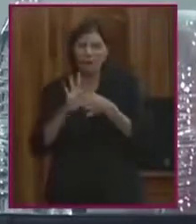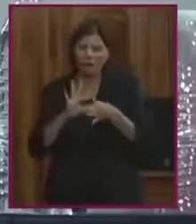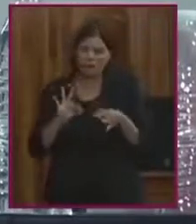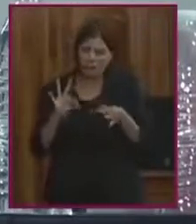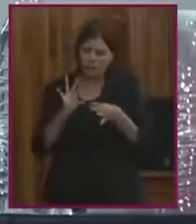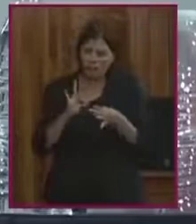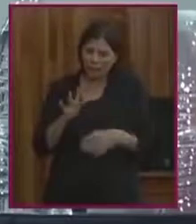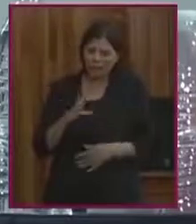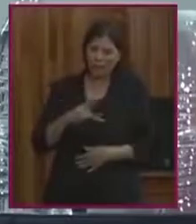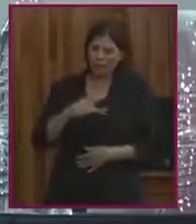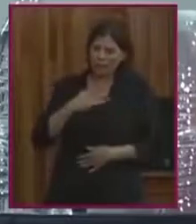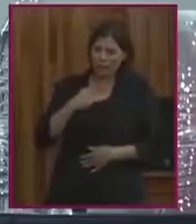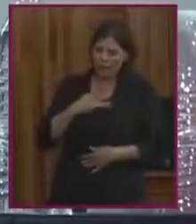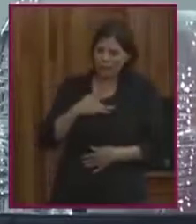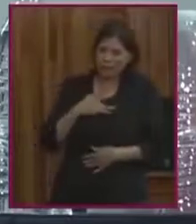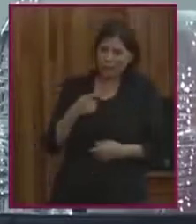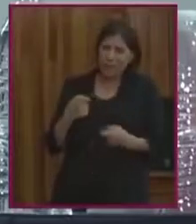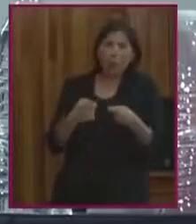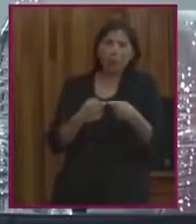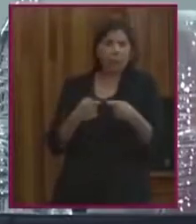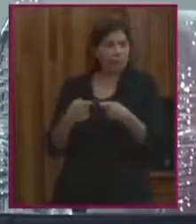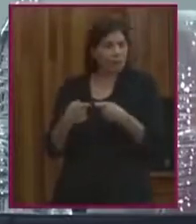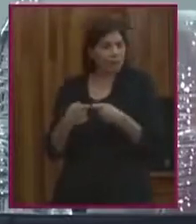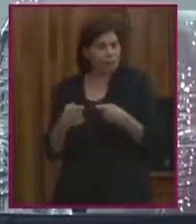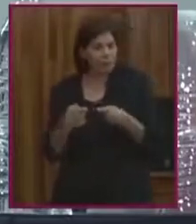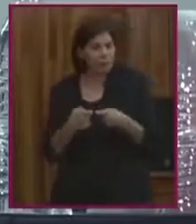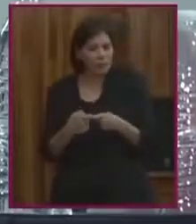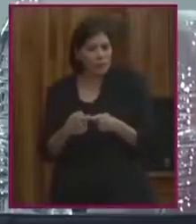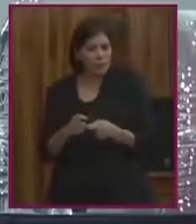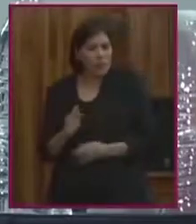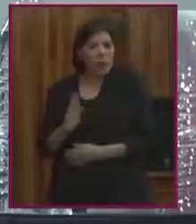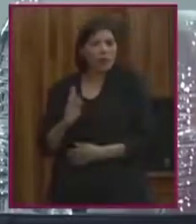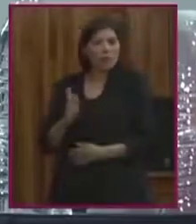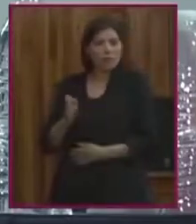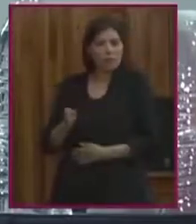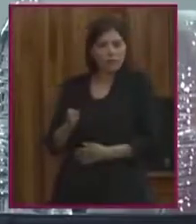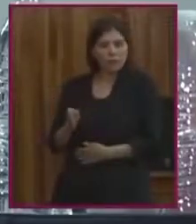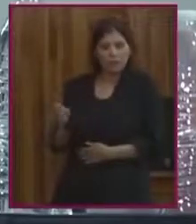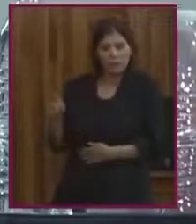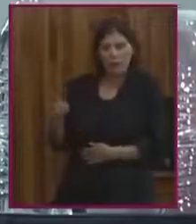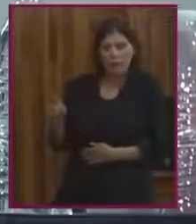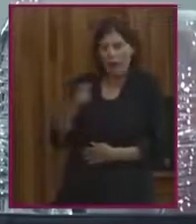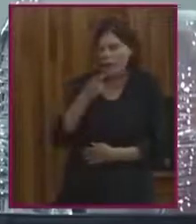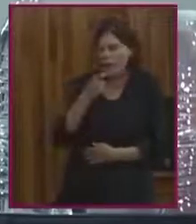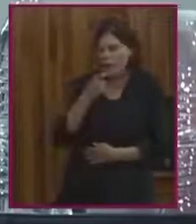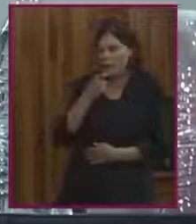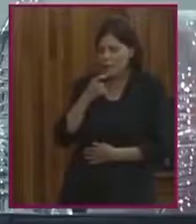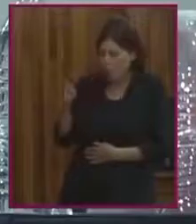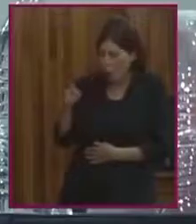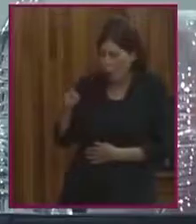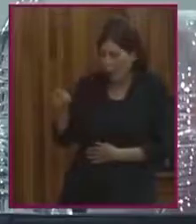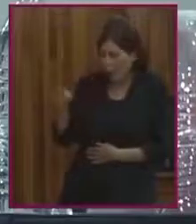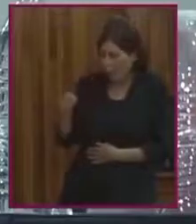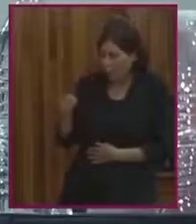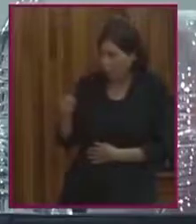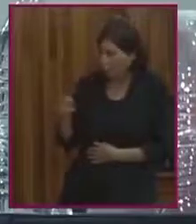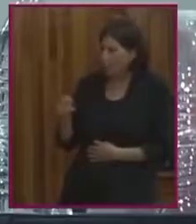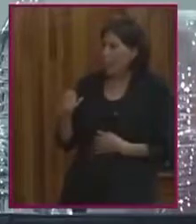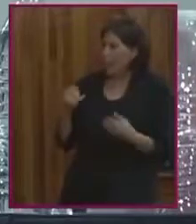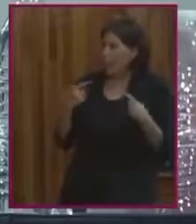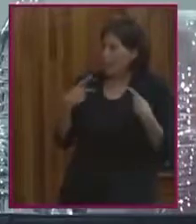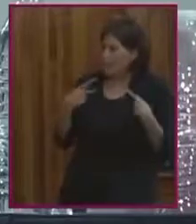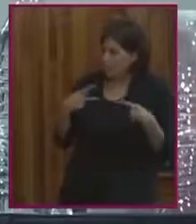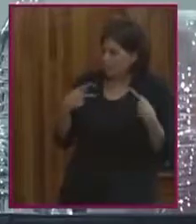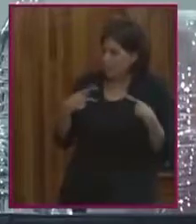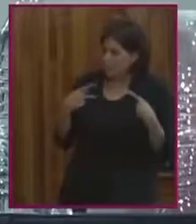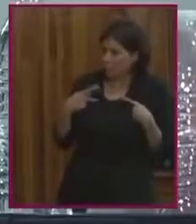cooperación, accesibilidad y aceptación. Aceptar a un niño es reconocerlo como persona y